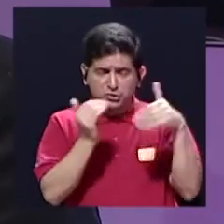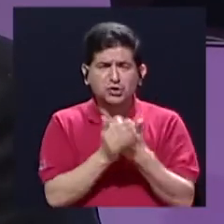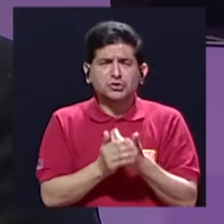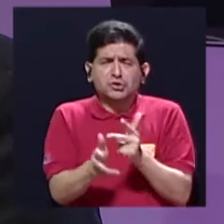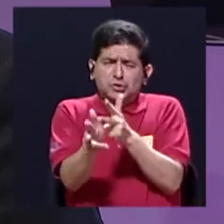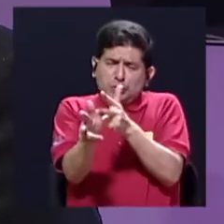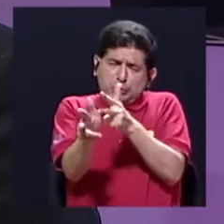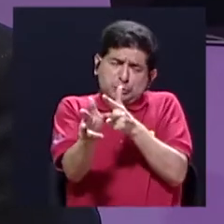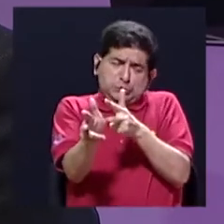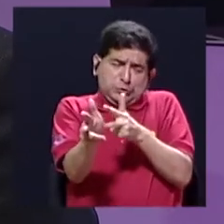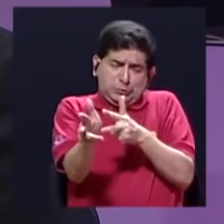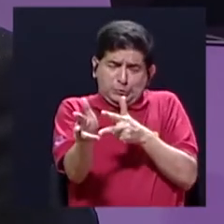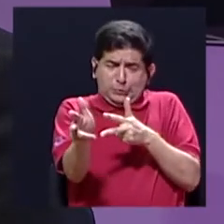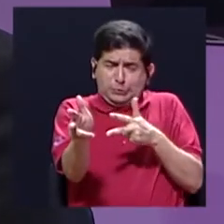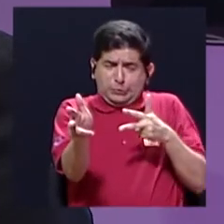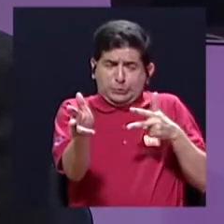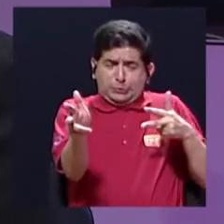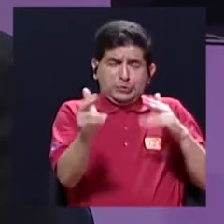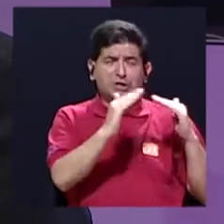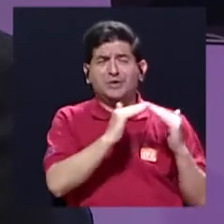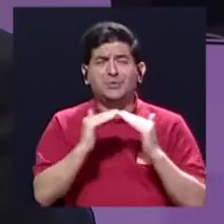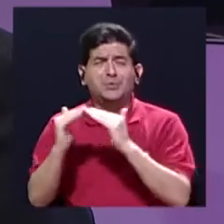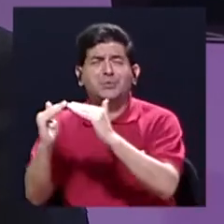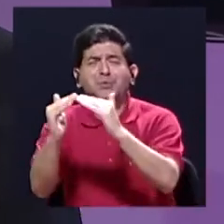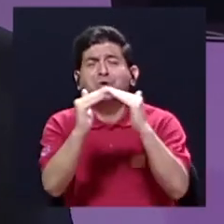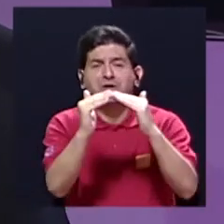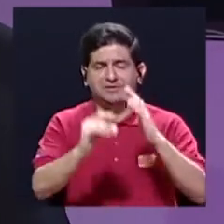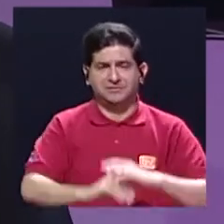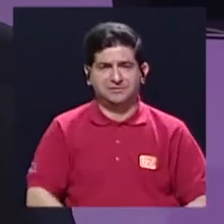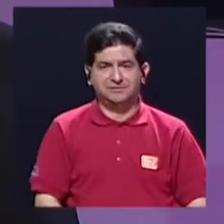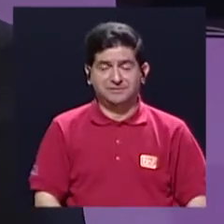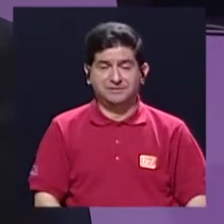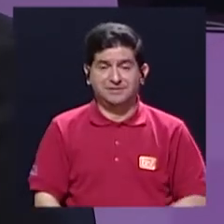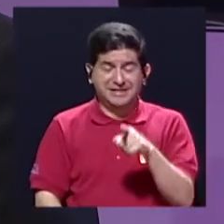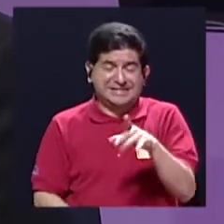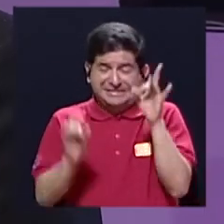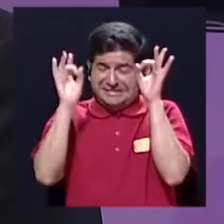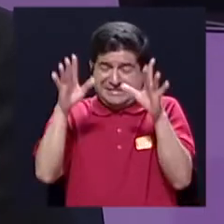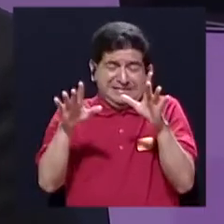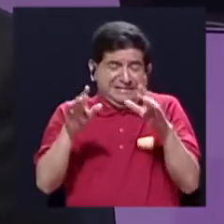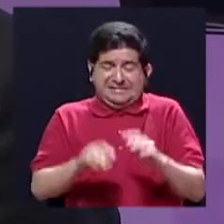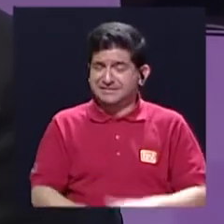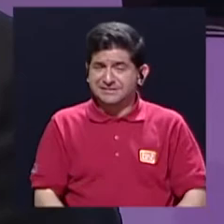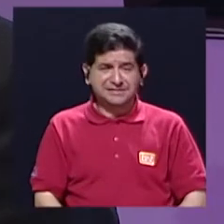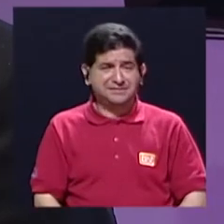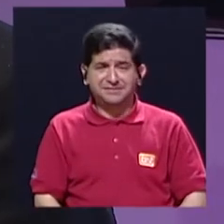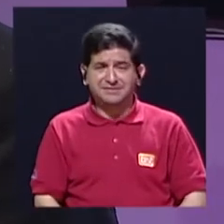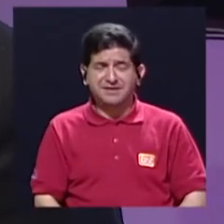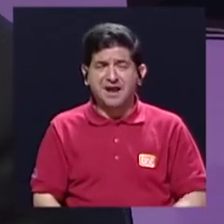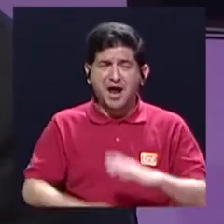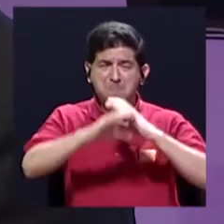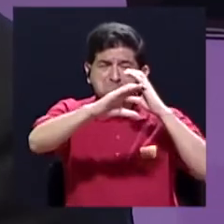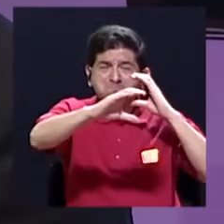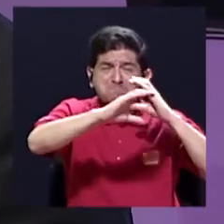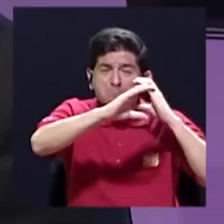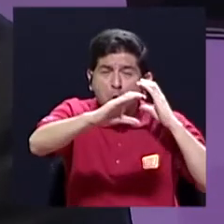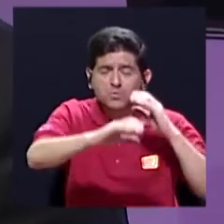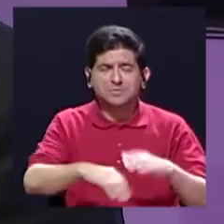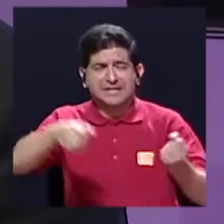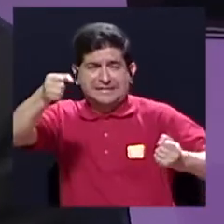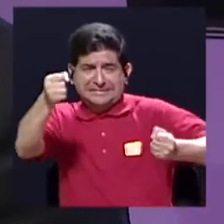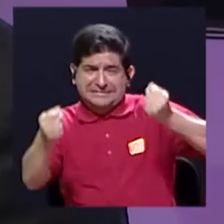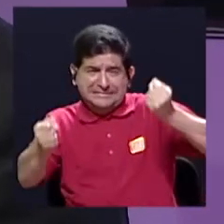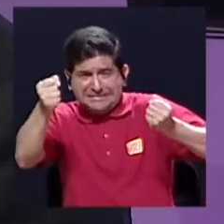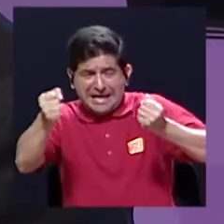congestión urbana. O sea, es patético cómo los autobuses y los